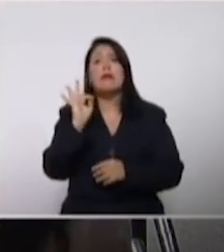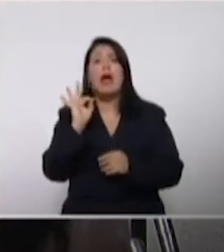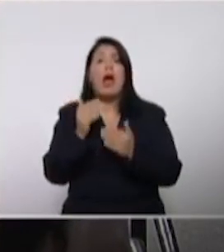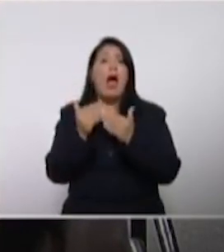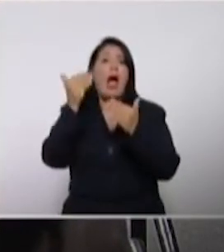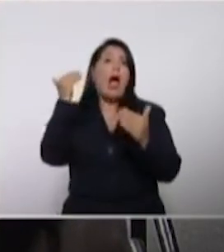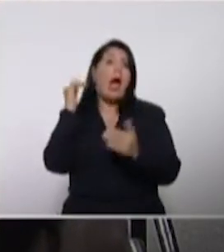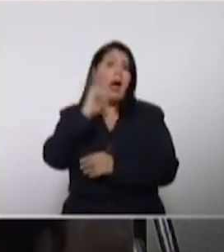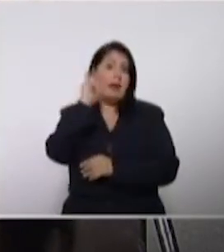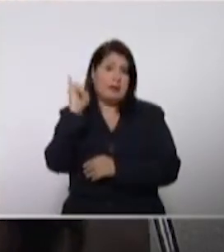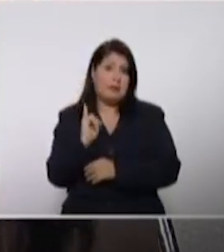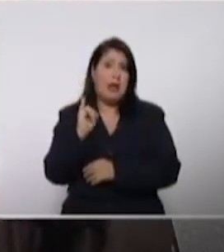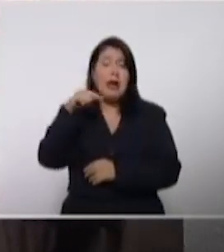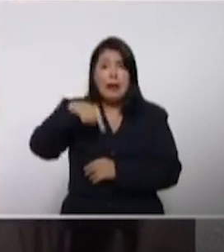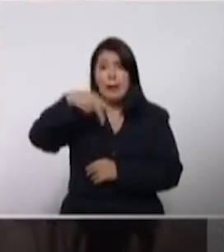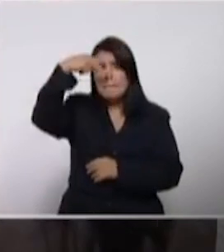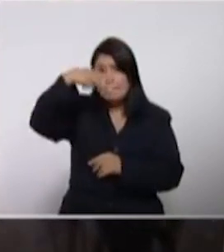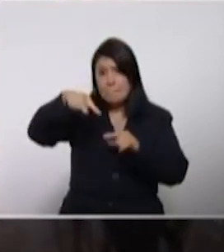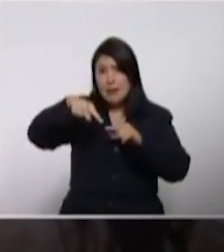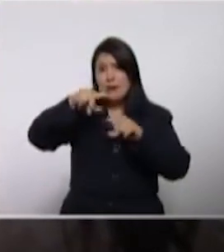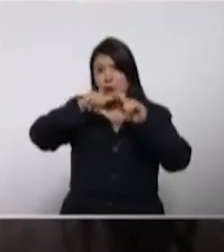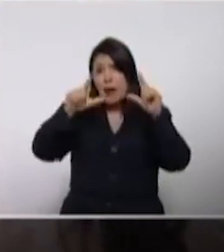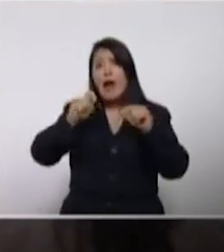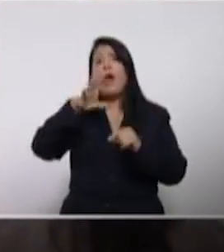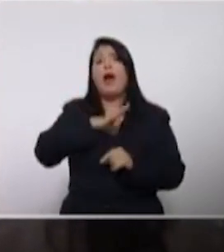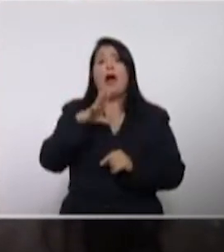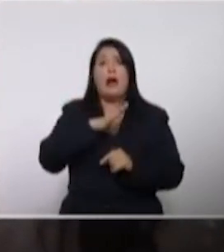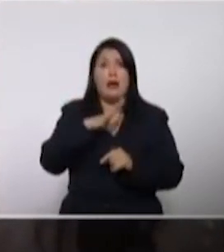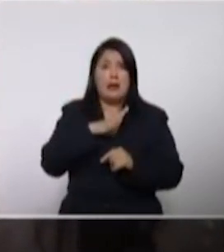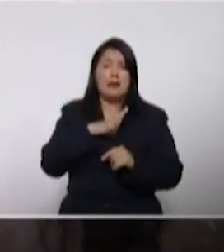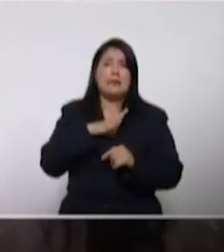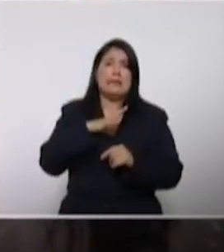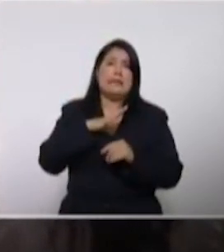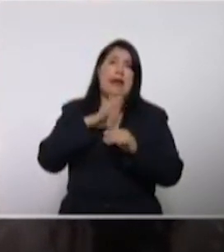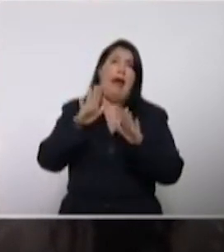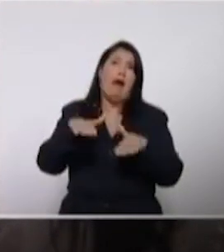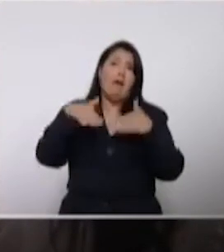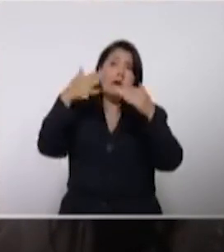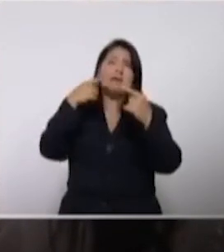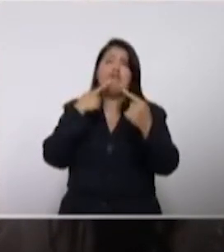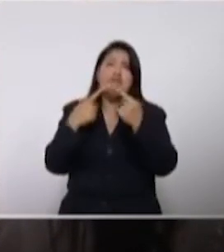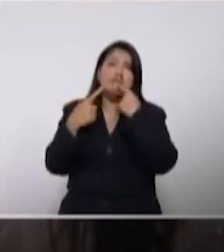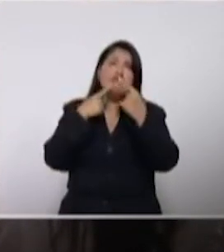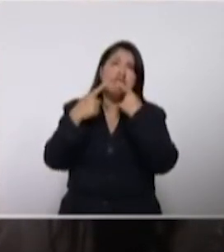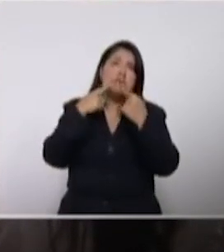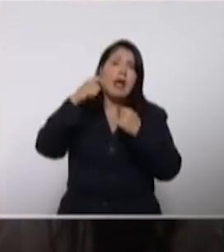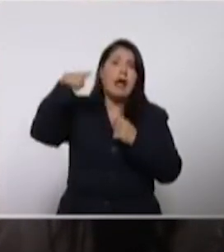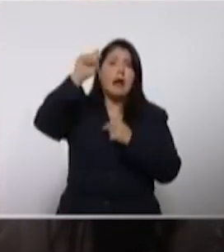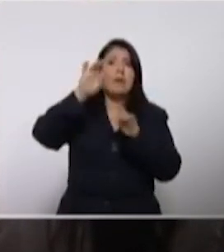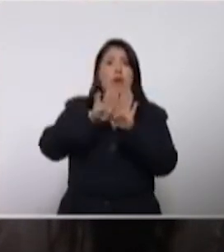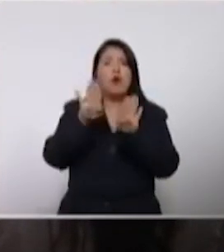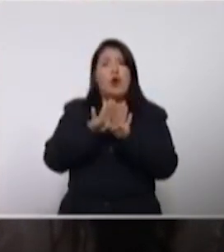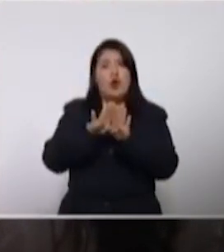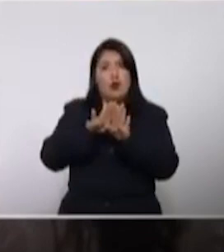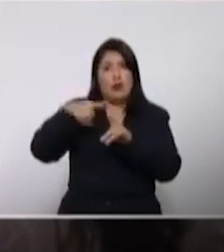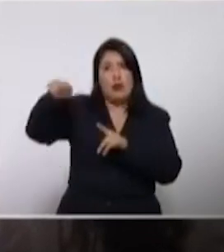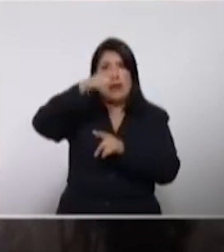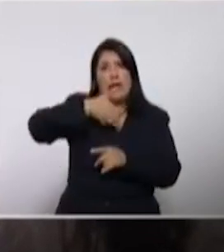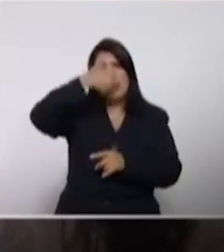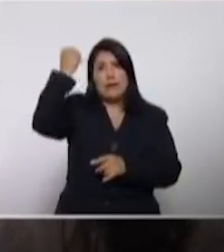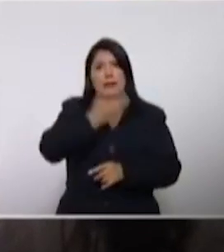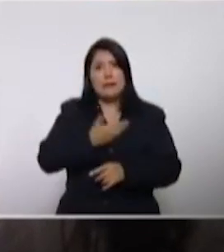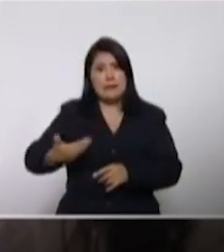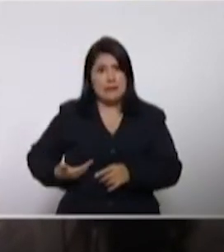antes, México está hoy presente en el debate que está habiendo en los Estados Unidos entre los candidatos a